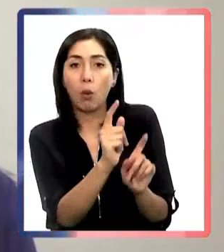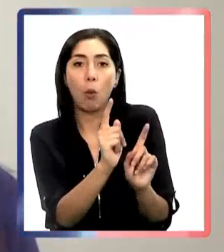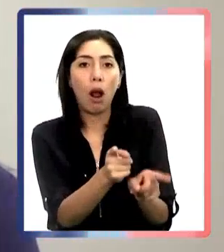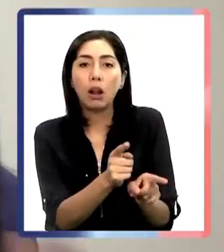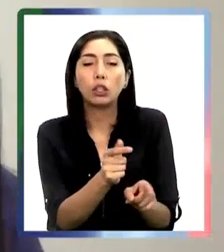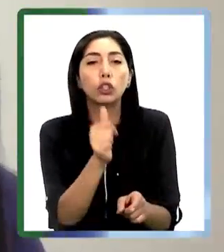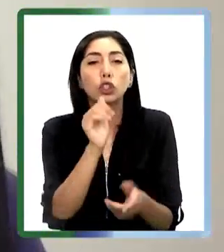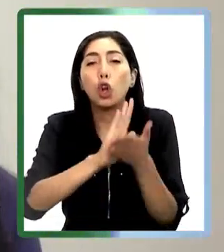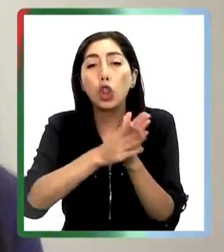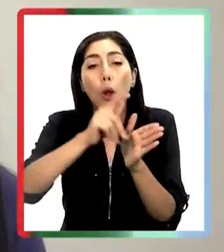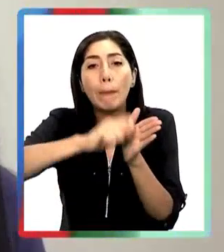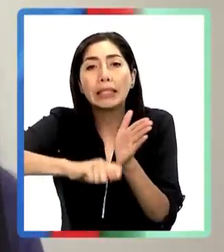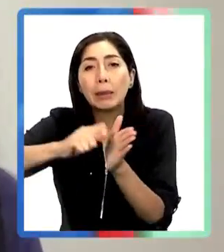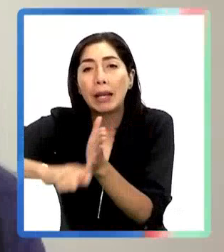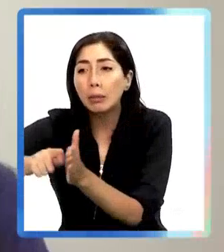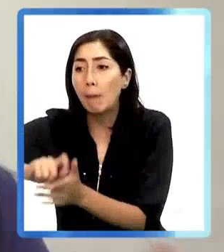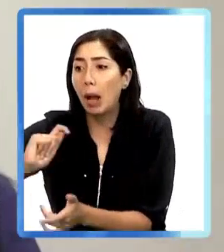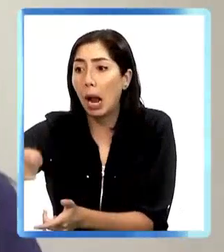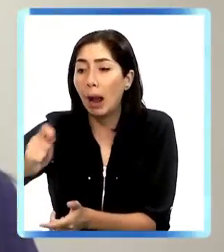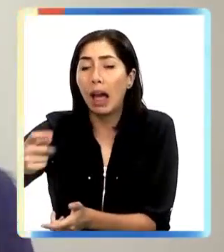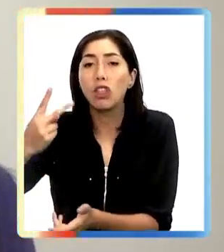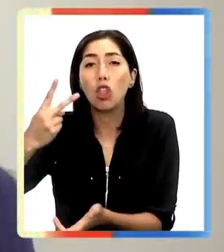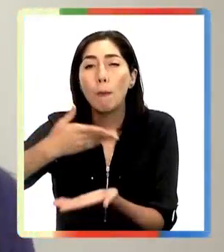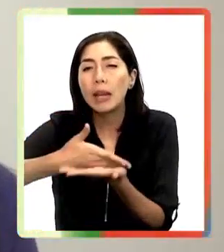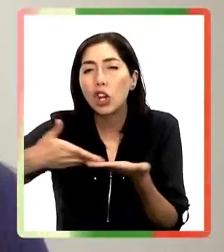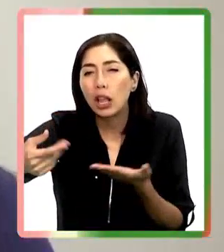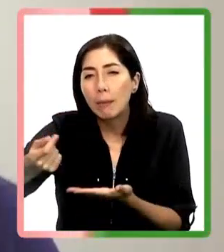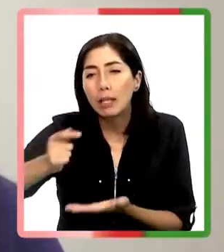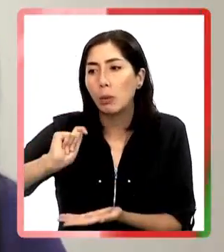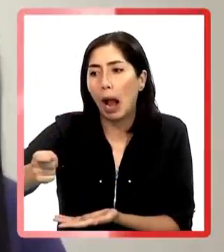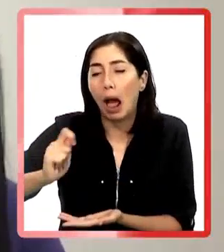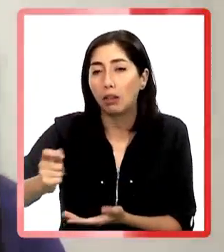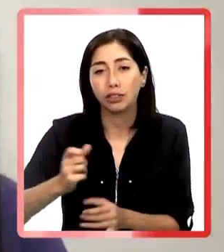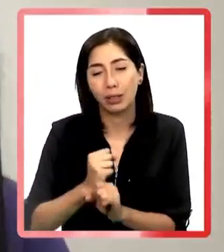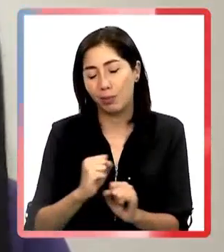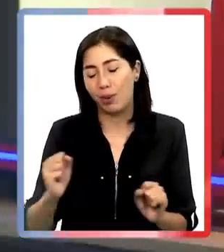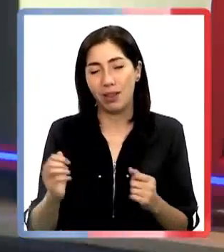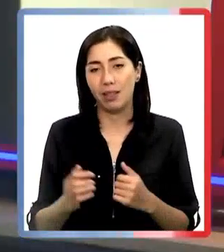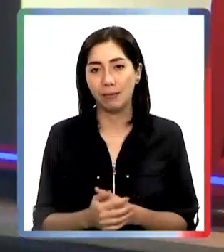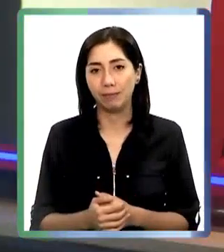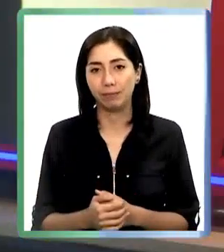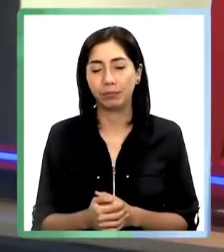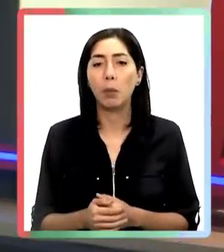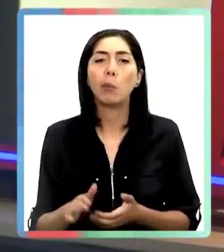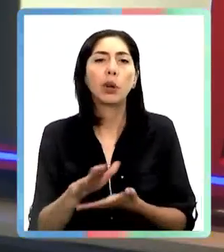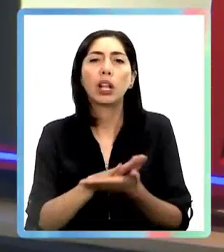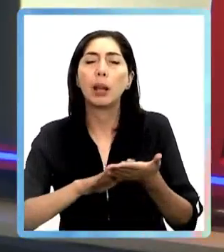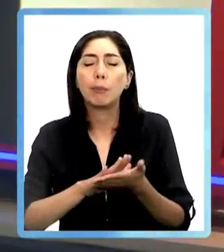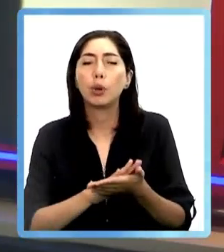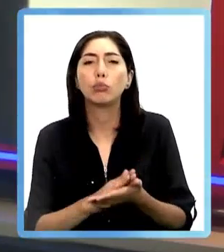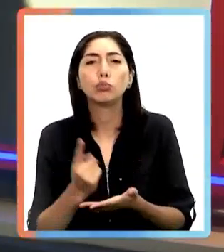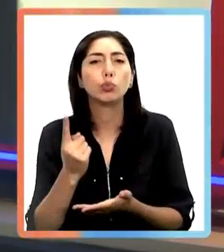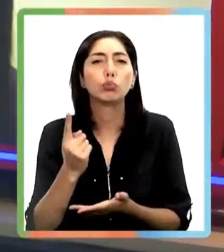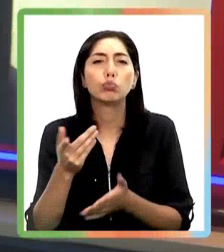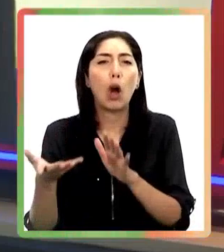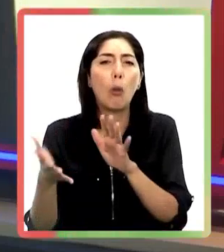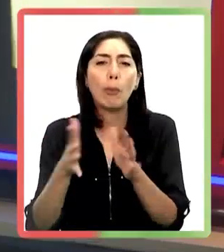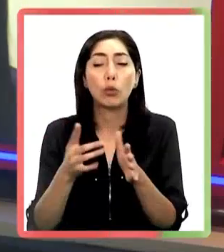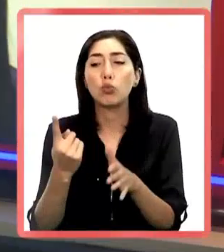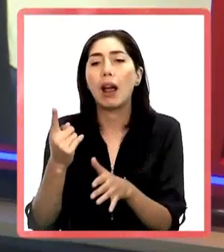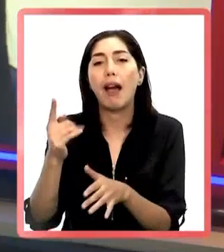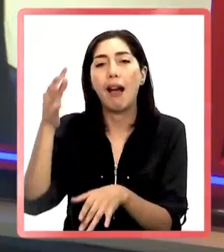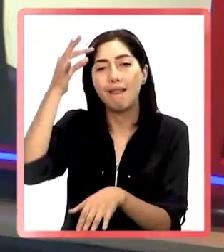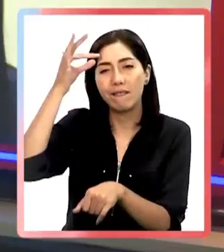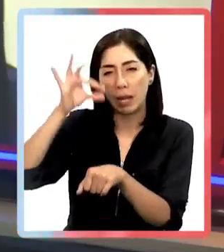que vaya todos los meses desde los 2 millones de pesos hacia arriba, que es la situación de estas enfermedades. Por ejemplo, ¿cuánto cuesta un tratamiento aproximadamente